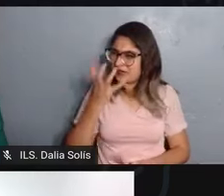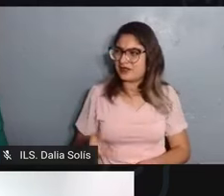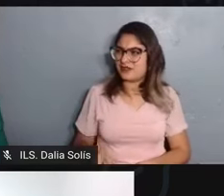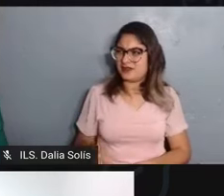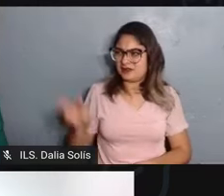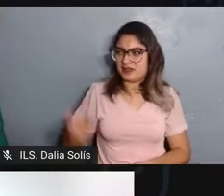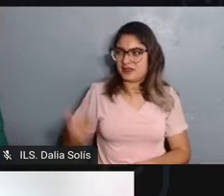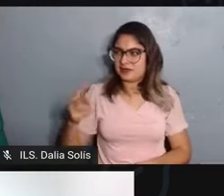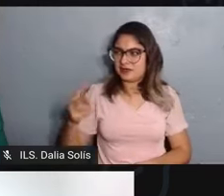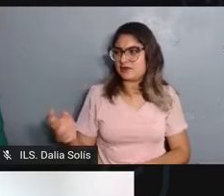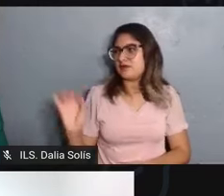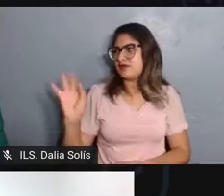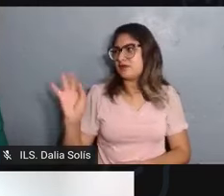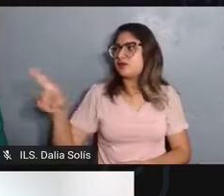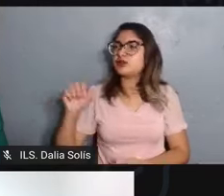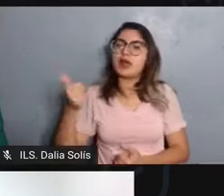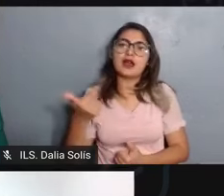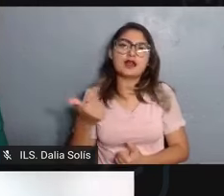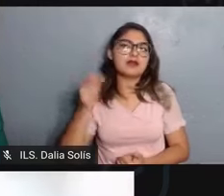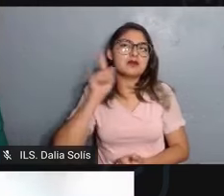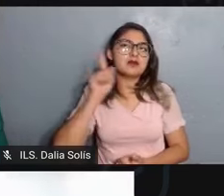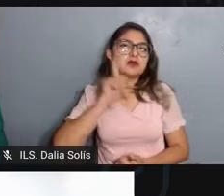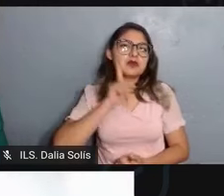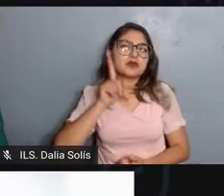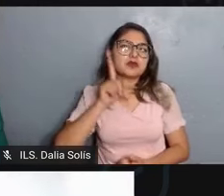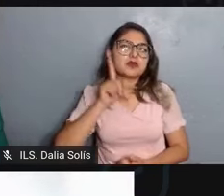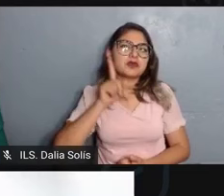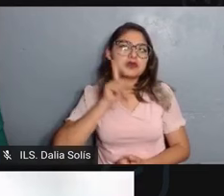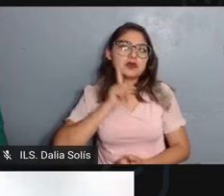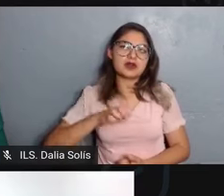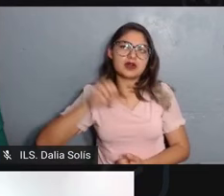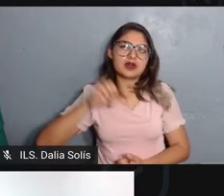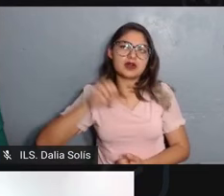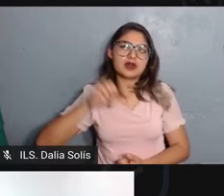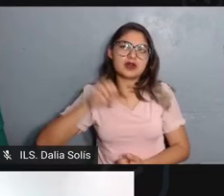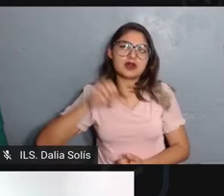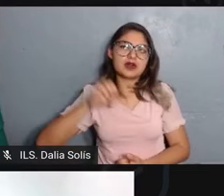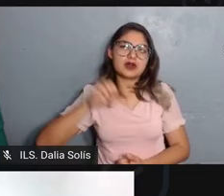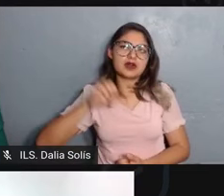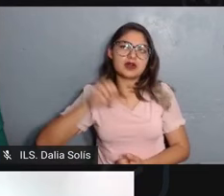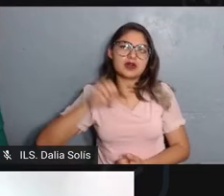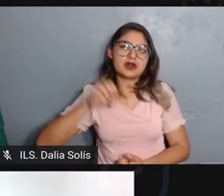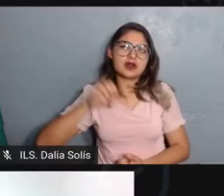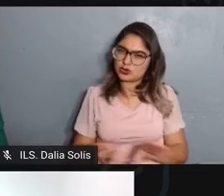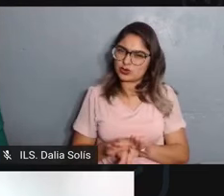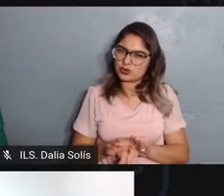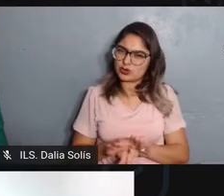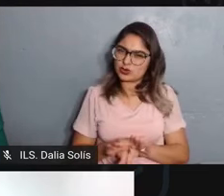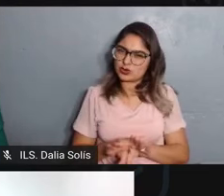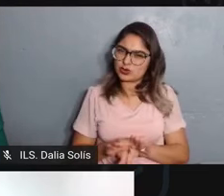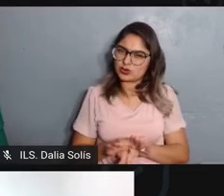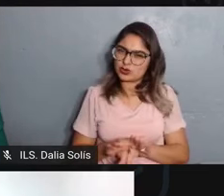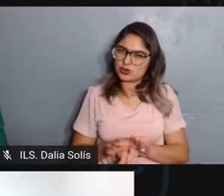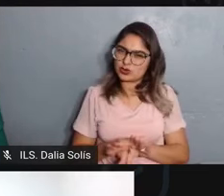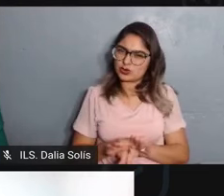si fuera una menor que él, peor tantito, ¿no? Que también se ha dado mucho el tema